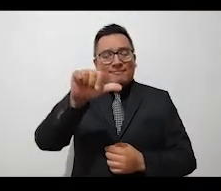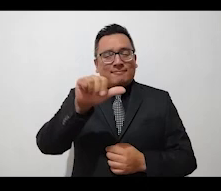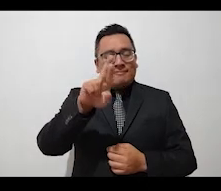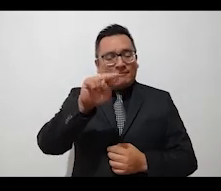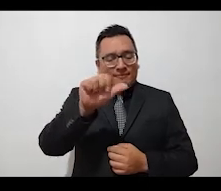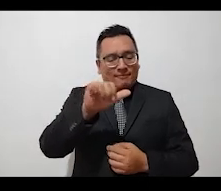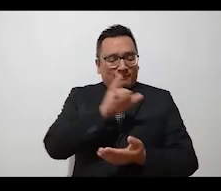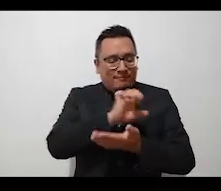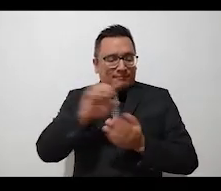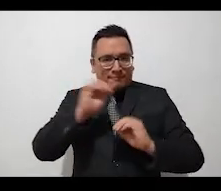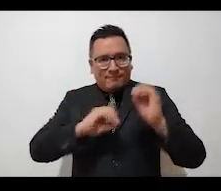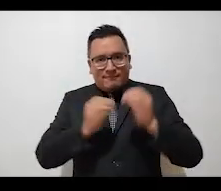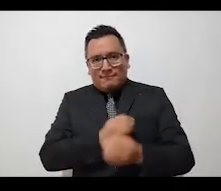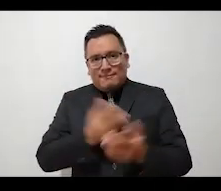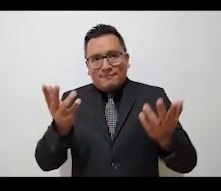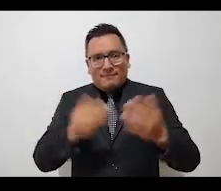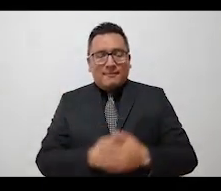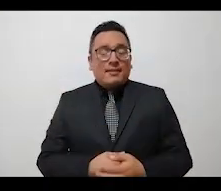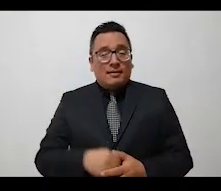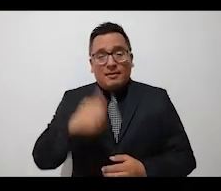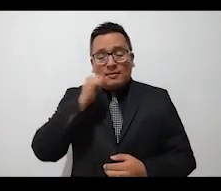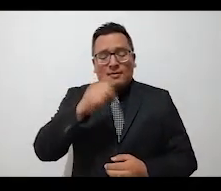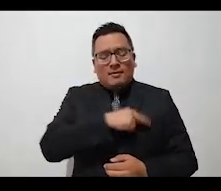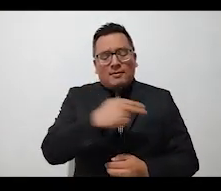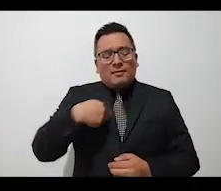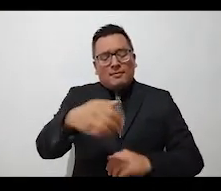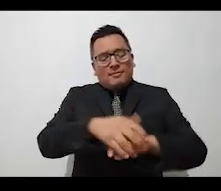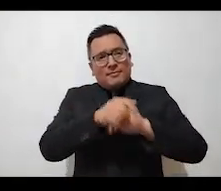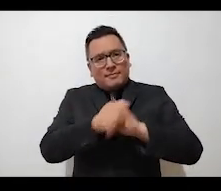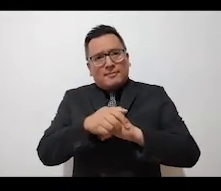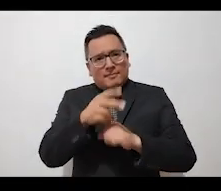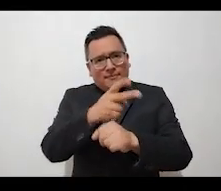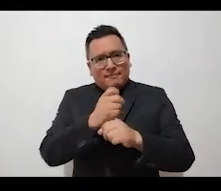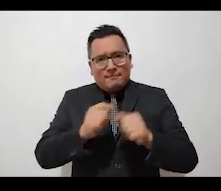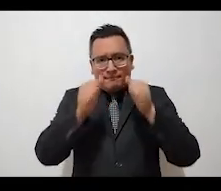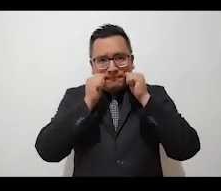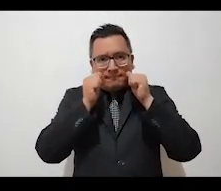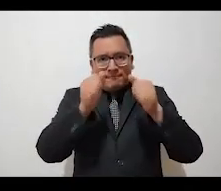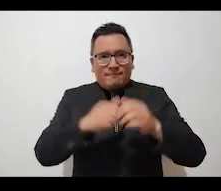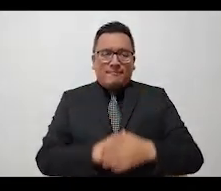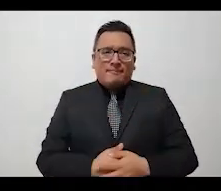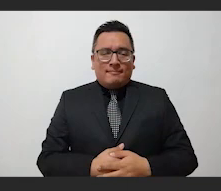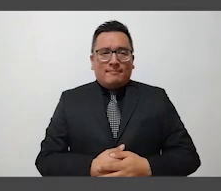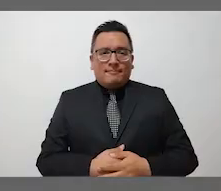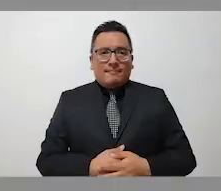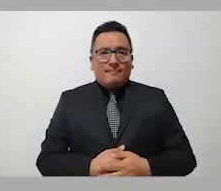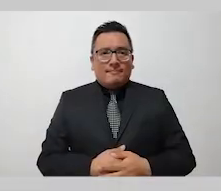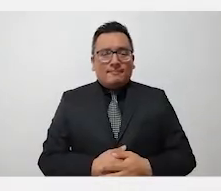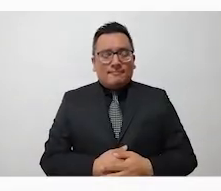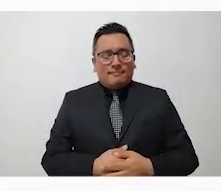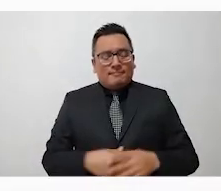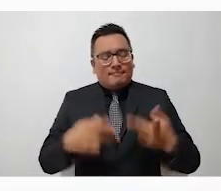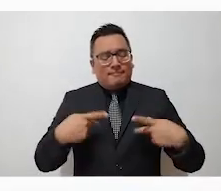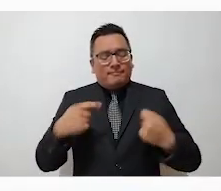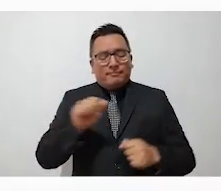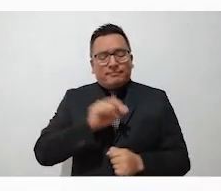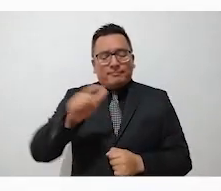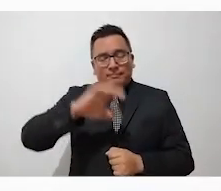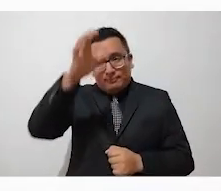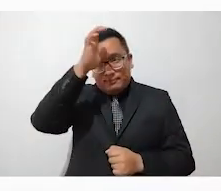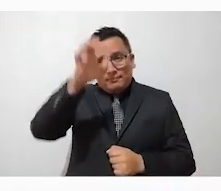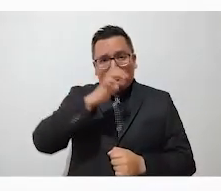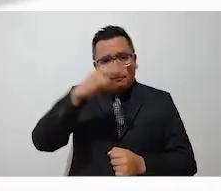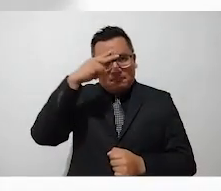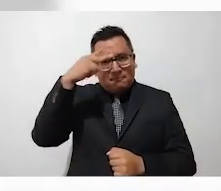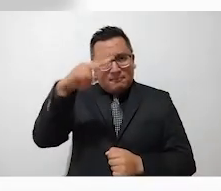producción del Instituto Electoral de Coahuila. Como siempre, les saludamos y le invitamos a que se quede con nosotros. Protagonistas de la